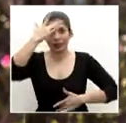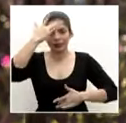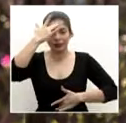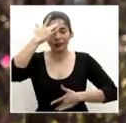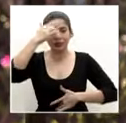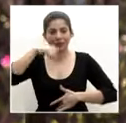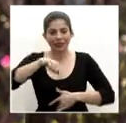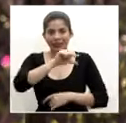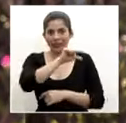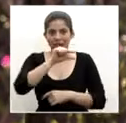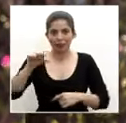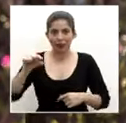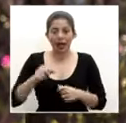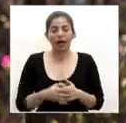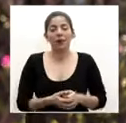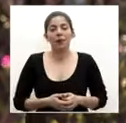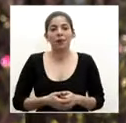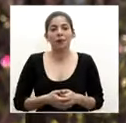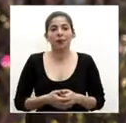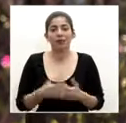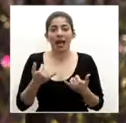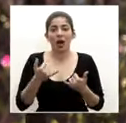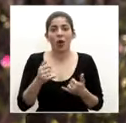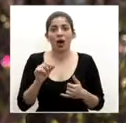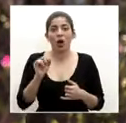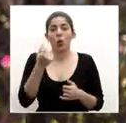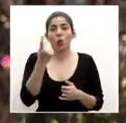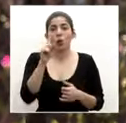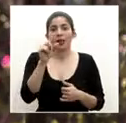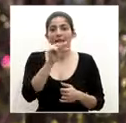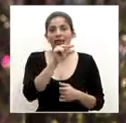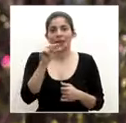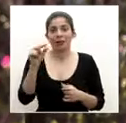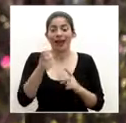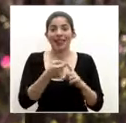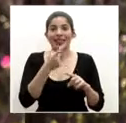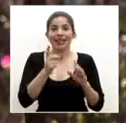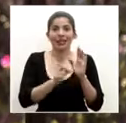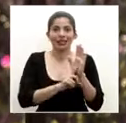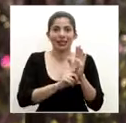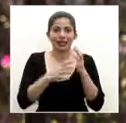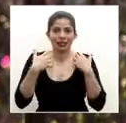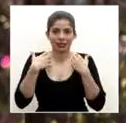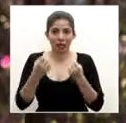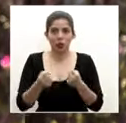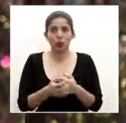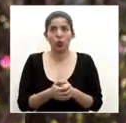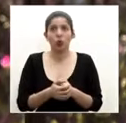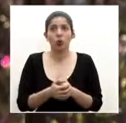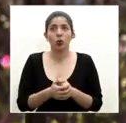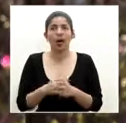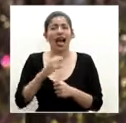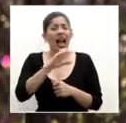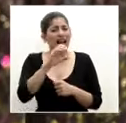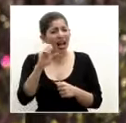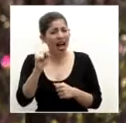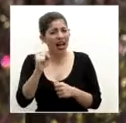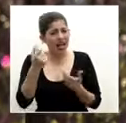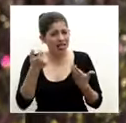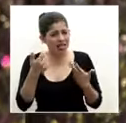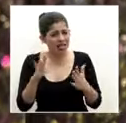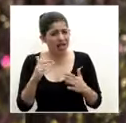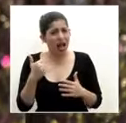contagios en esta semana. Estamos en la 10ª semana de la alerta sanitaria. ¿Tiene la Caja un